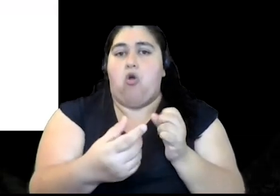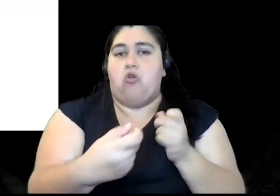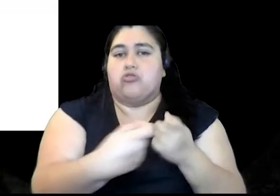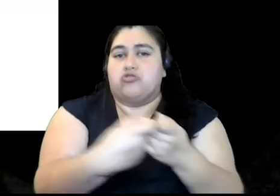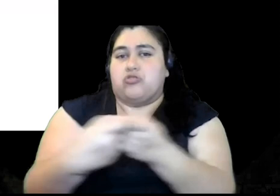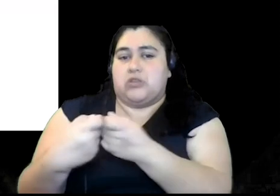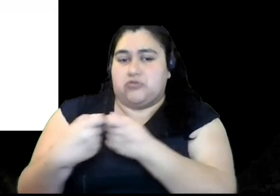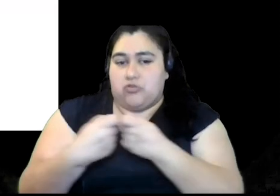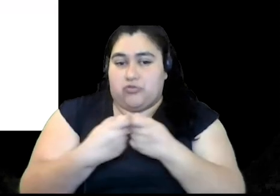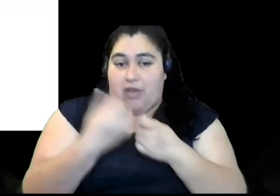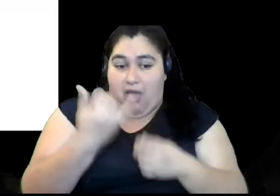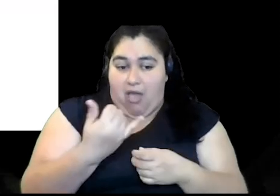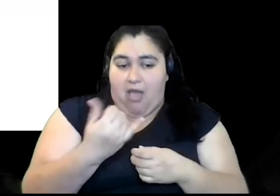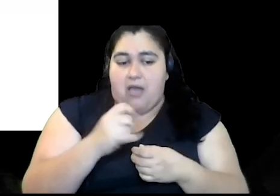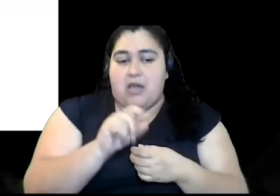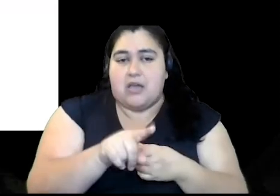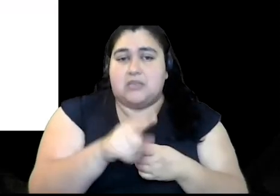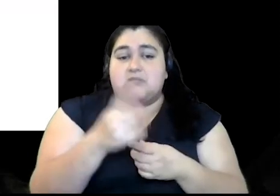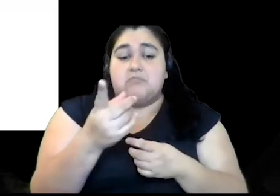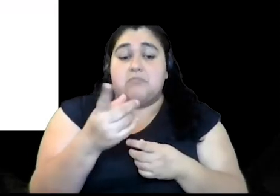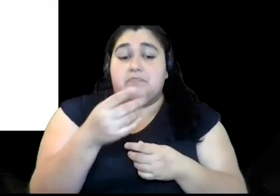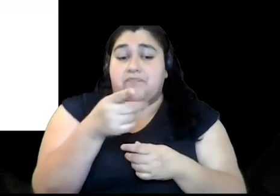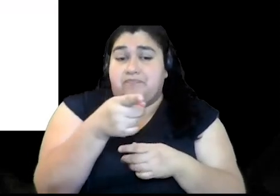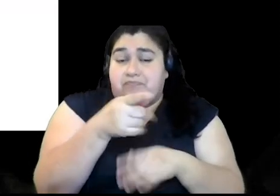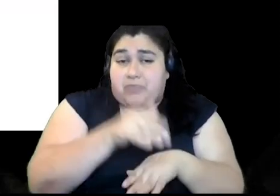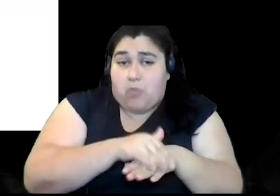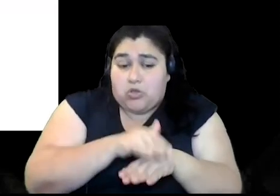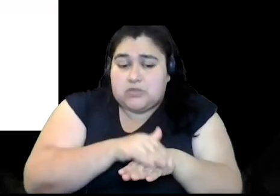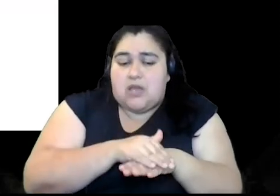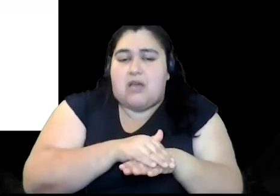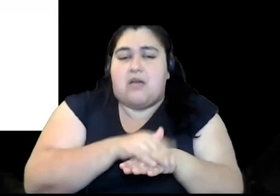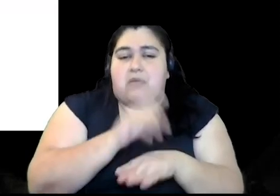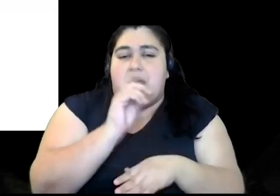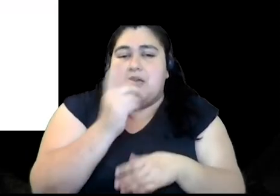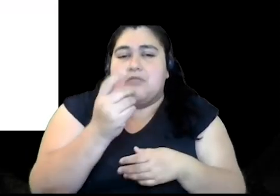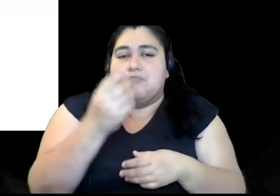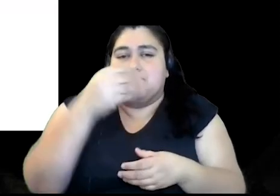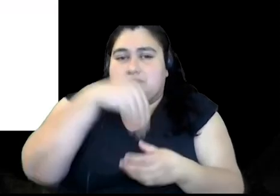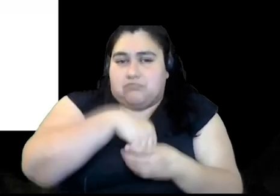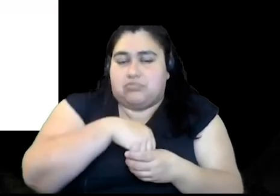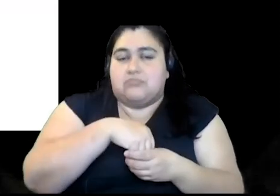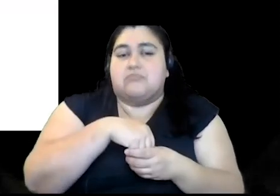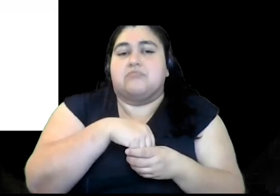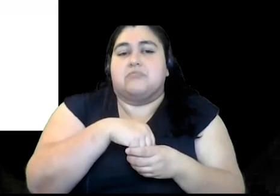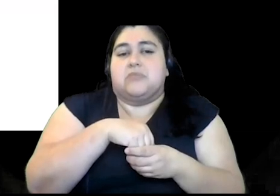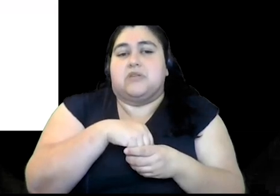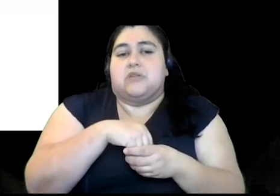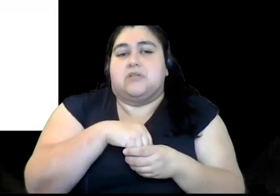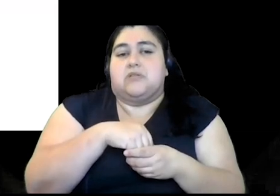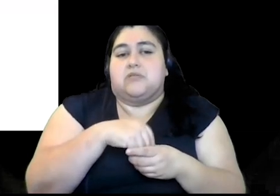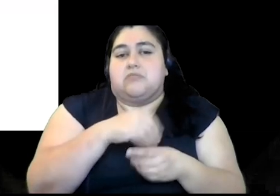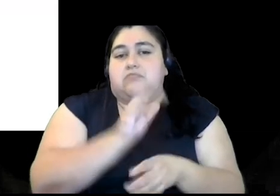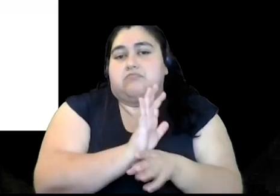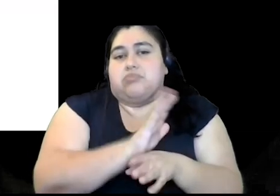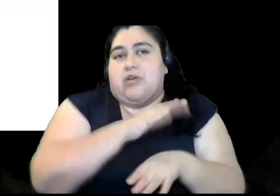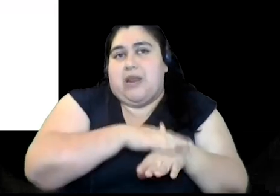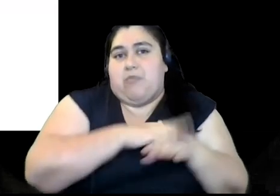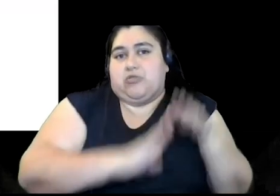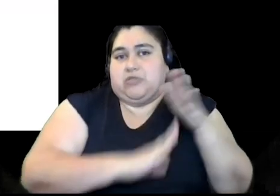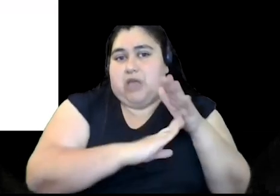esa administración o esas participaciones corresponden al cónyuge supérstite